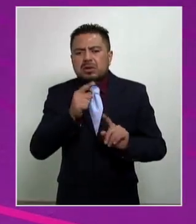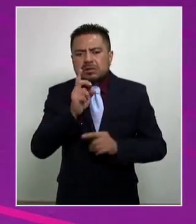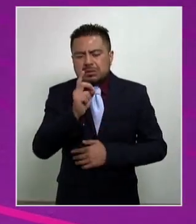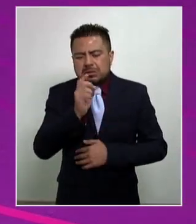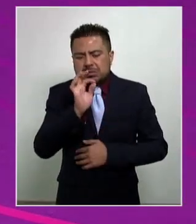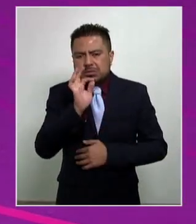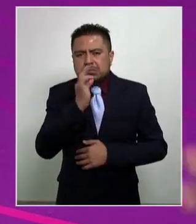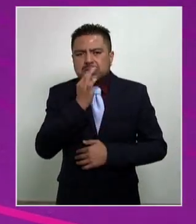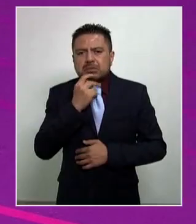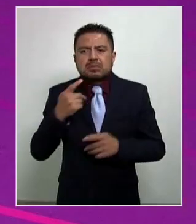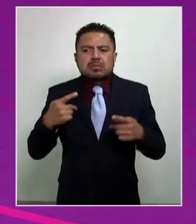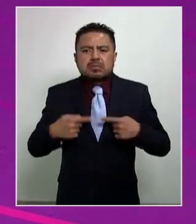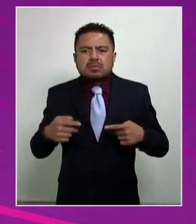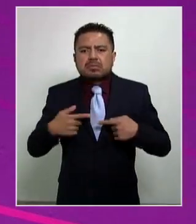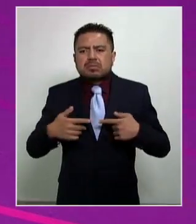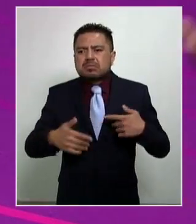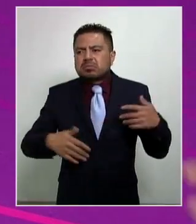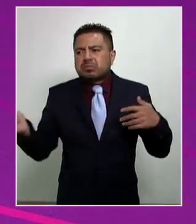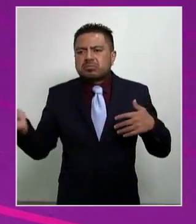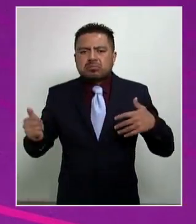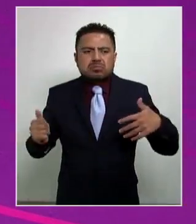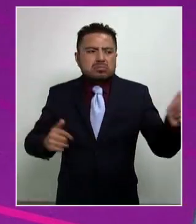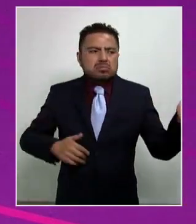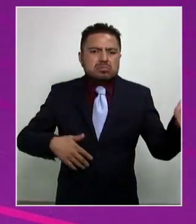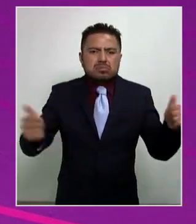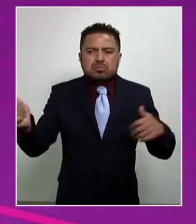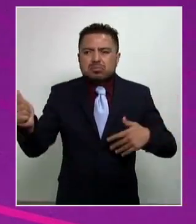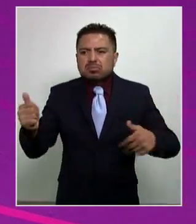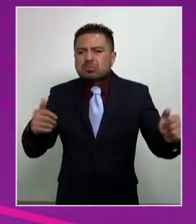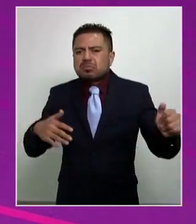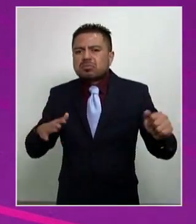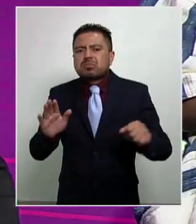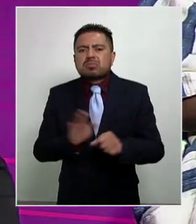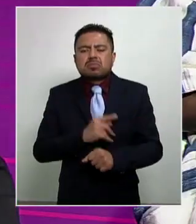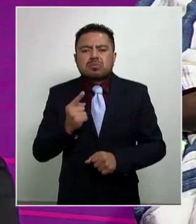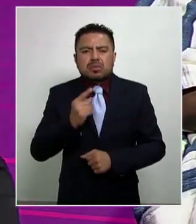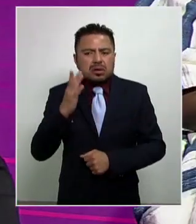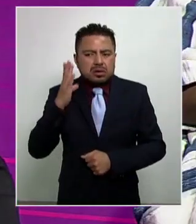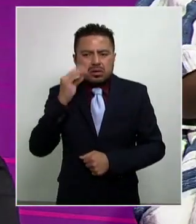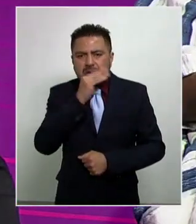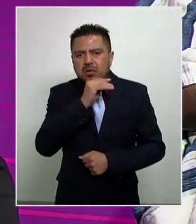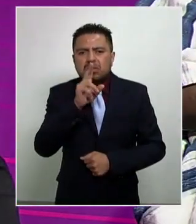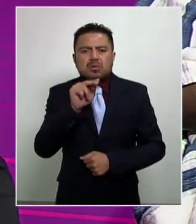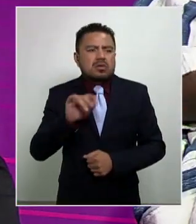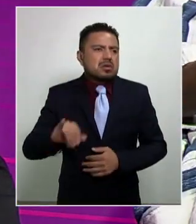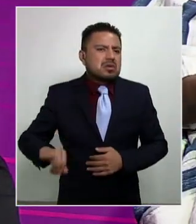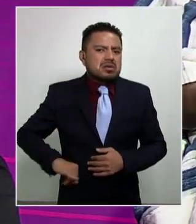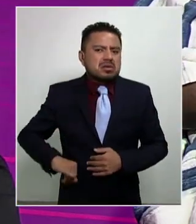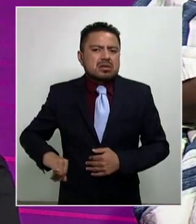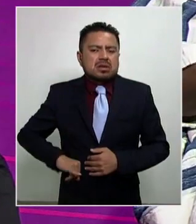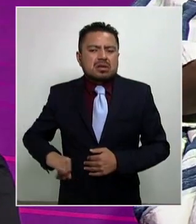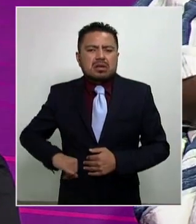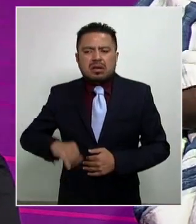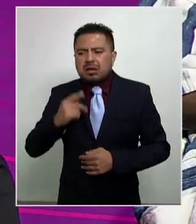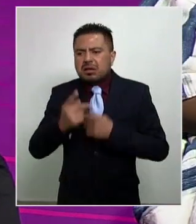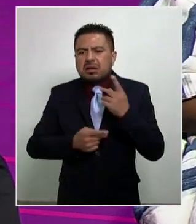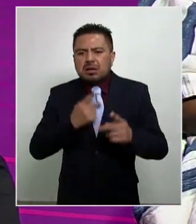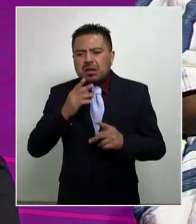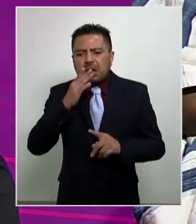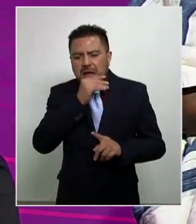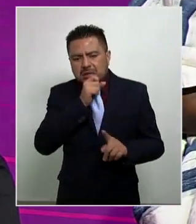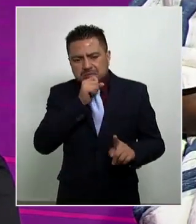hora, la gente salió, porque a los negros no les interesaba que se hablan de los